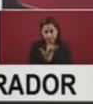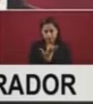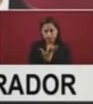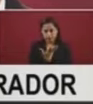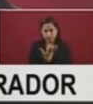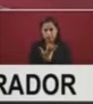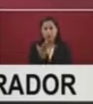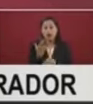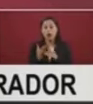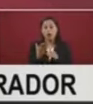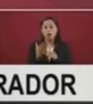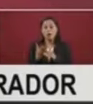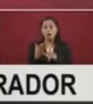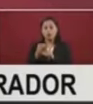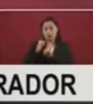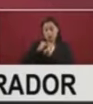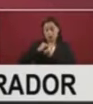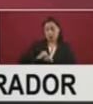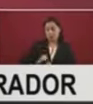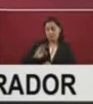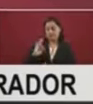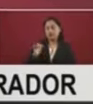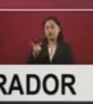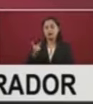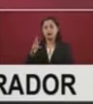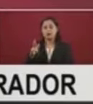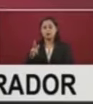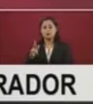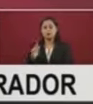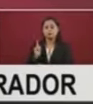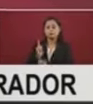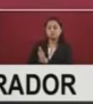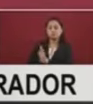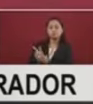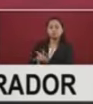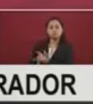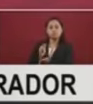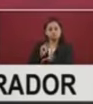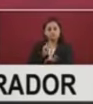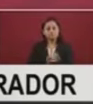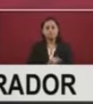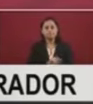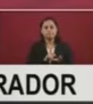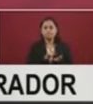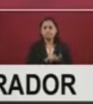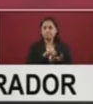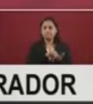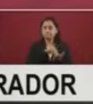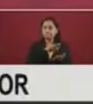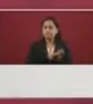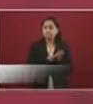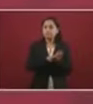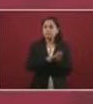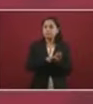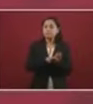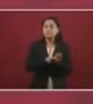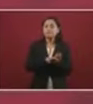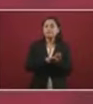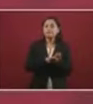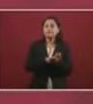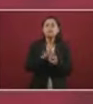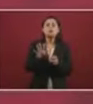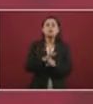retomando la fiscalía, o sea, lo va a tomar en consideración. Ellos están